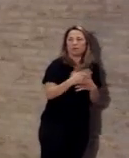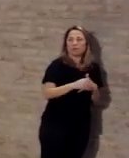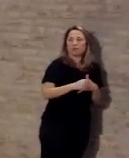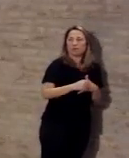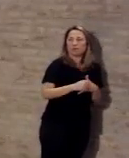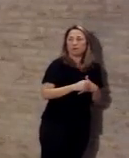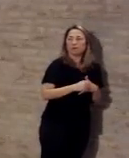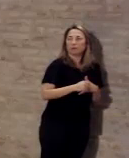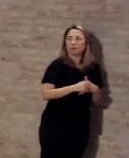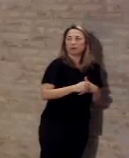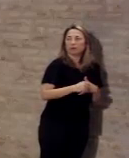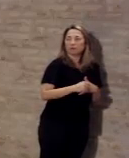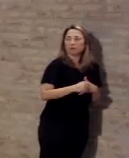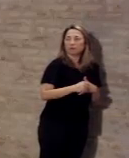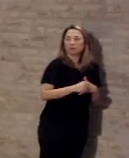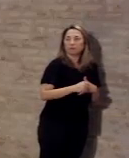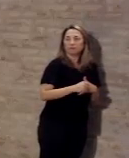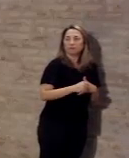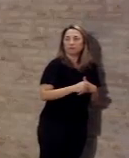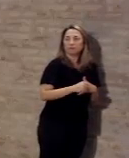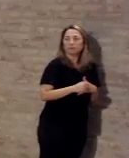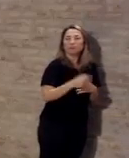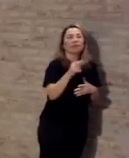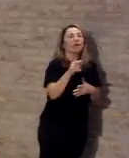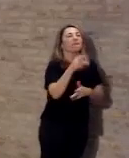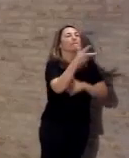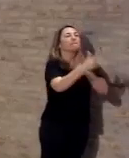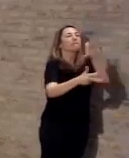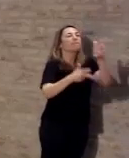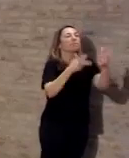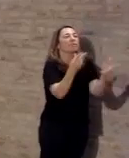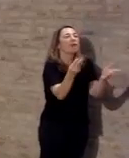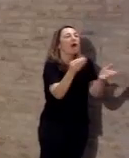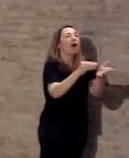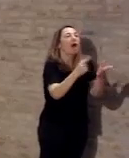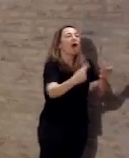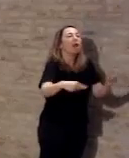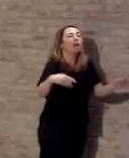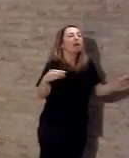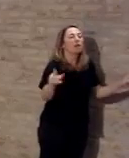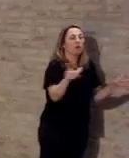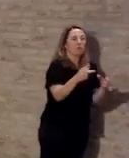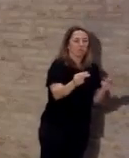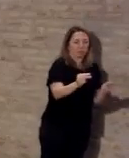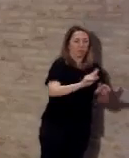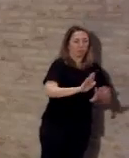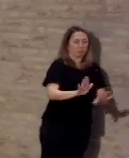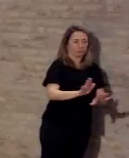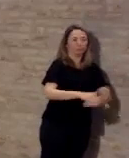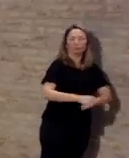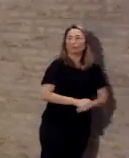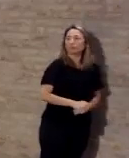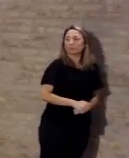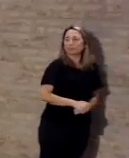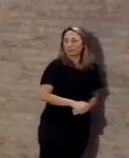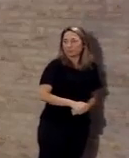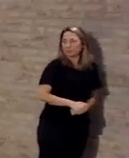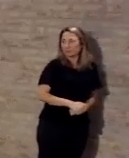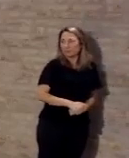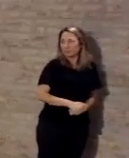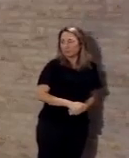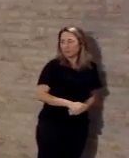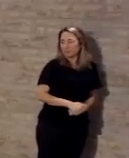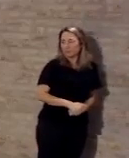medio ridículos no Sí claro queres decir algo más de todo esto no muy